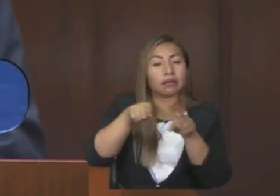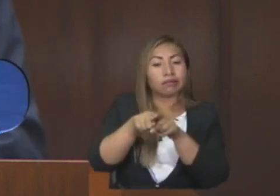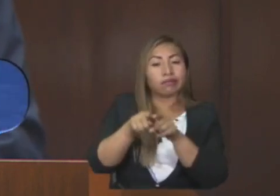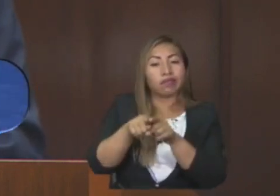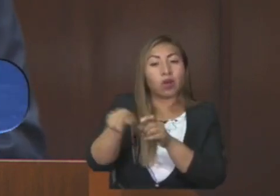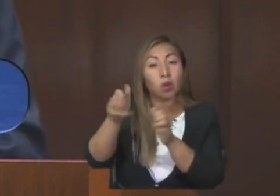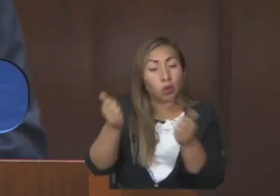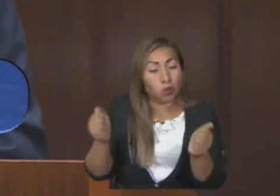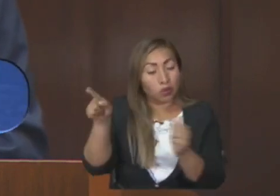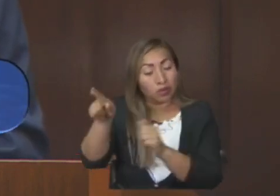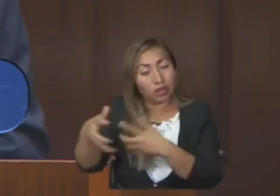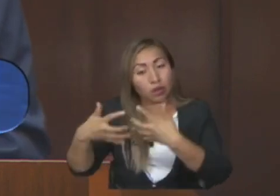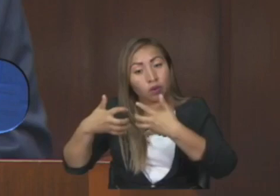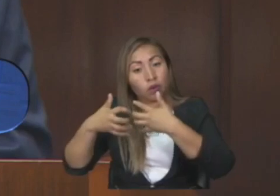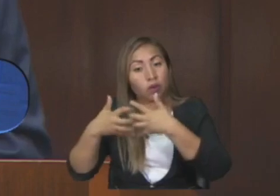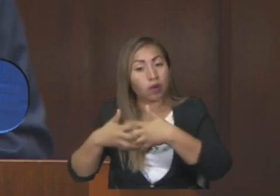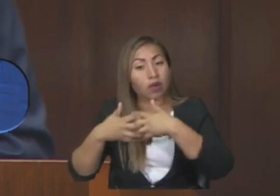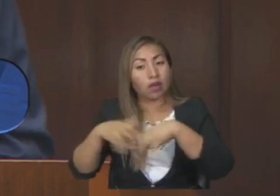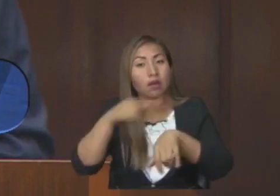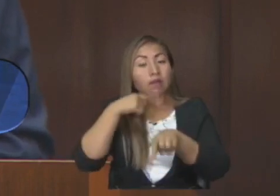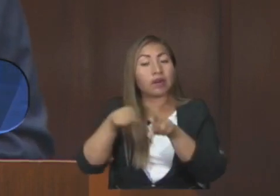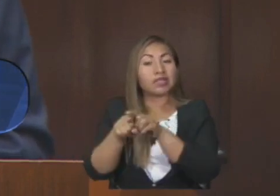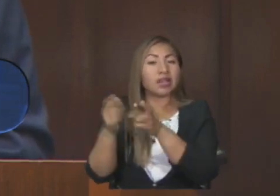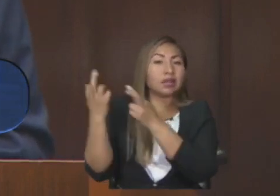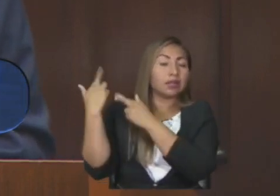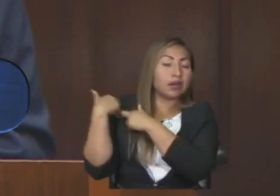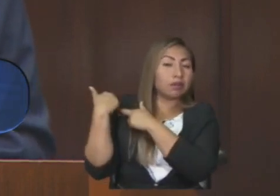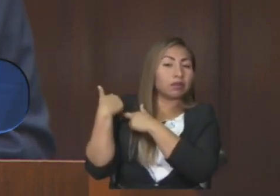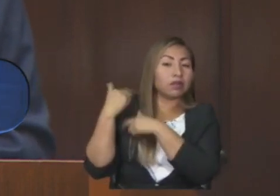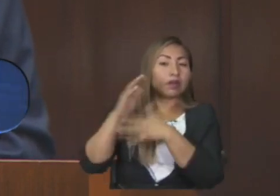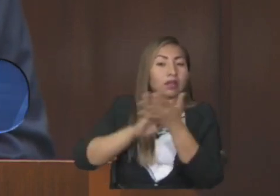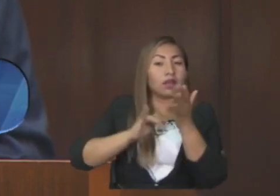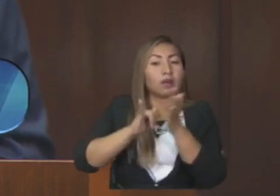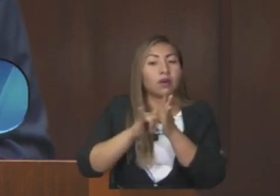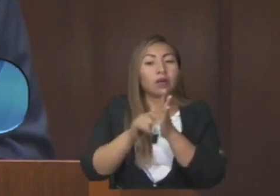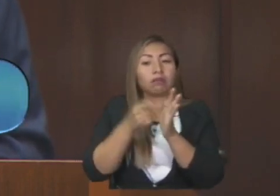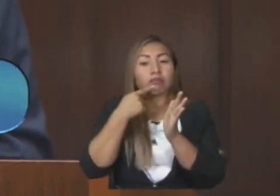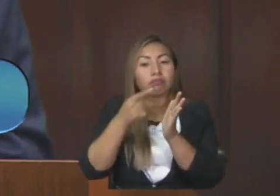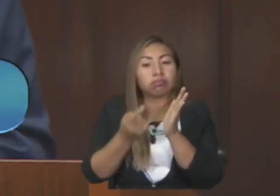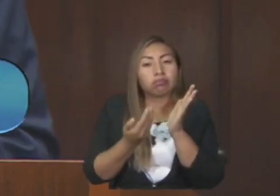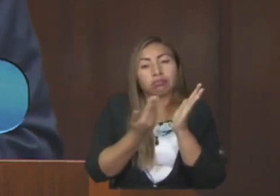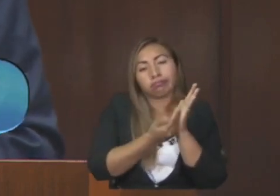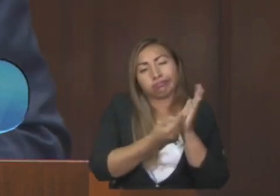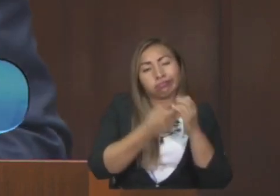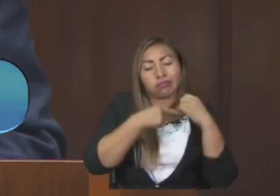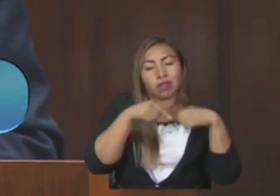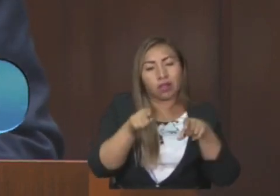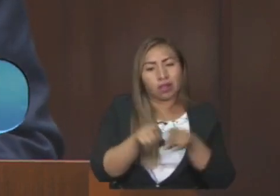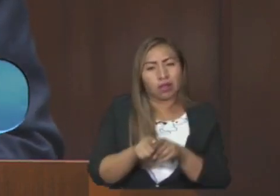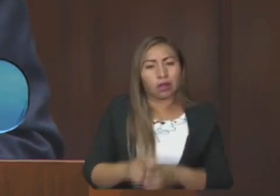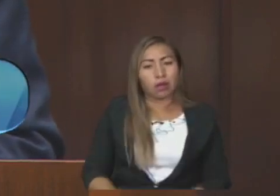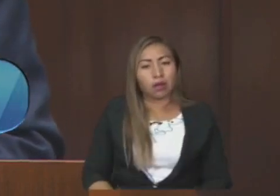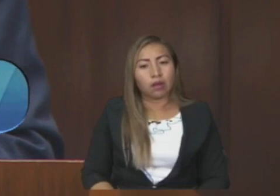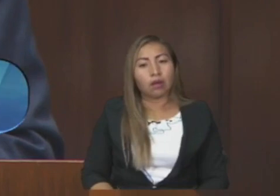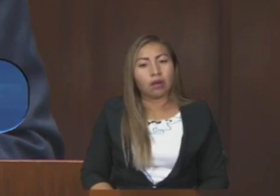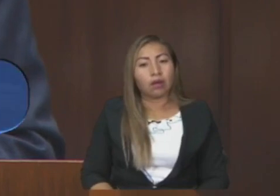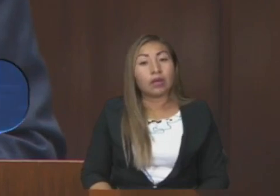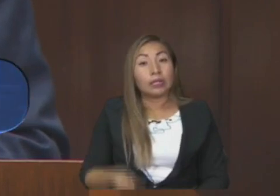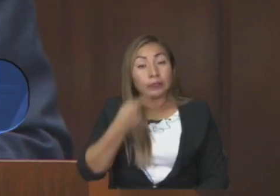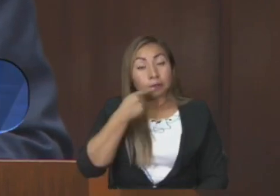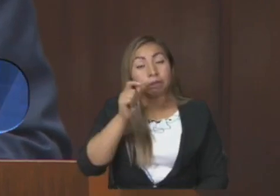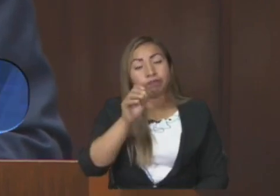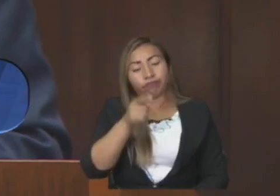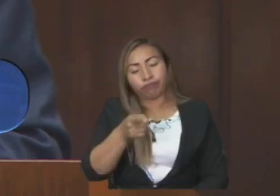la empresa a cargo del proyecto por incumplimiento al antiguo contrato de concesión minera? Es importante aclarar,